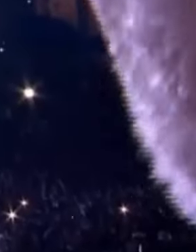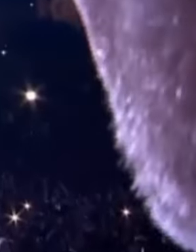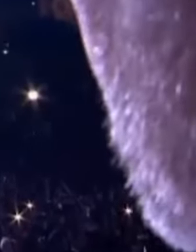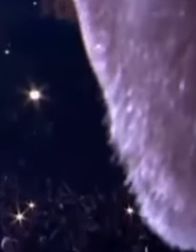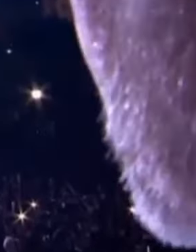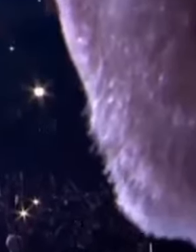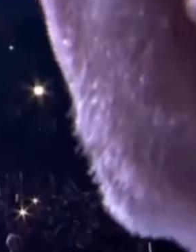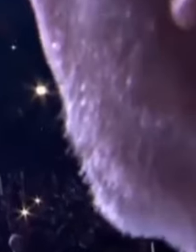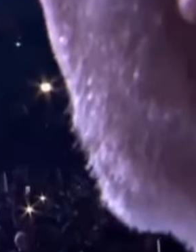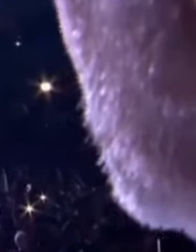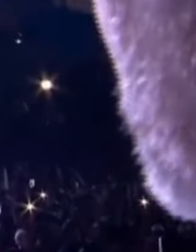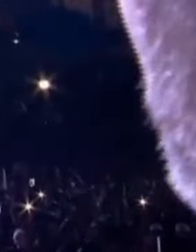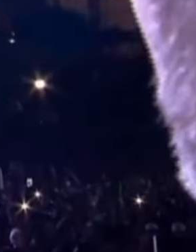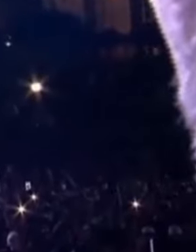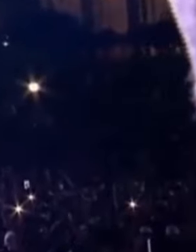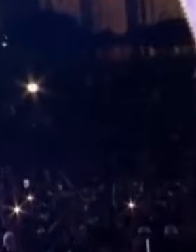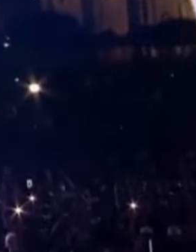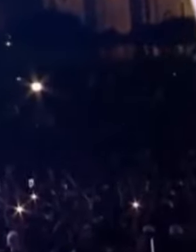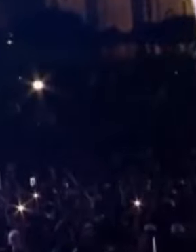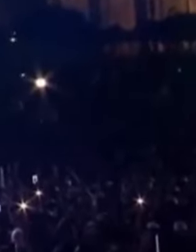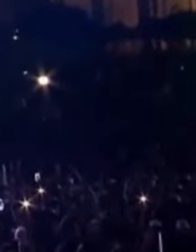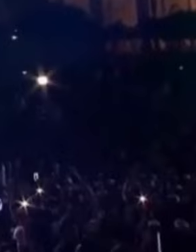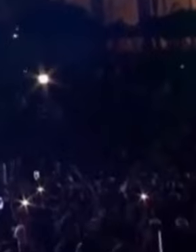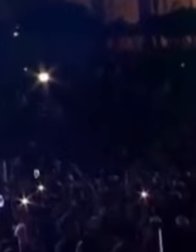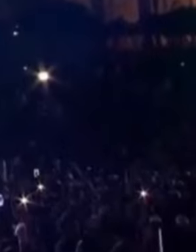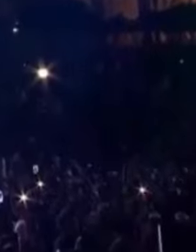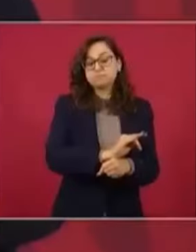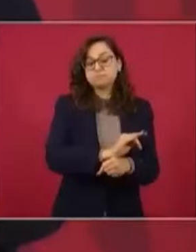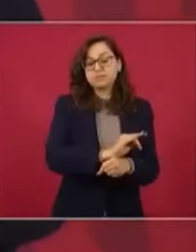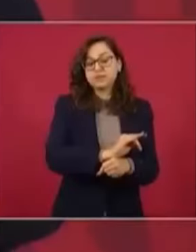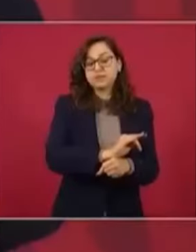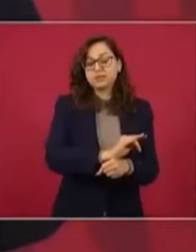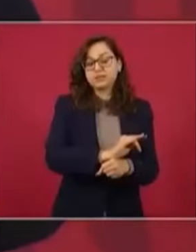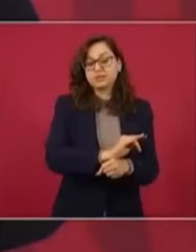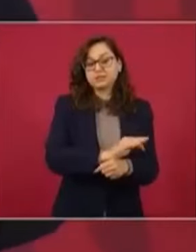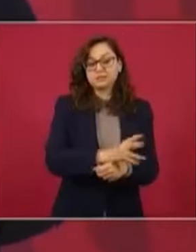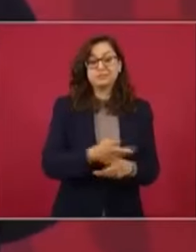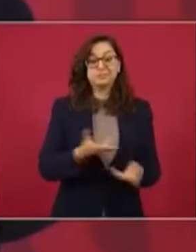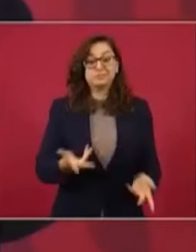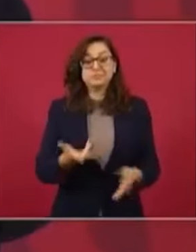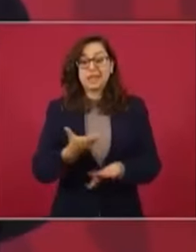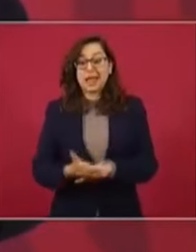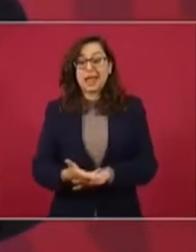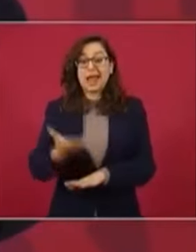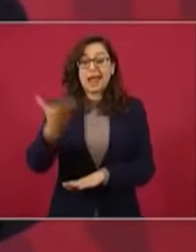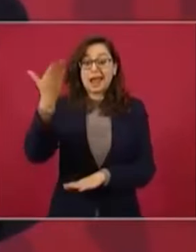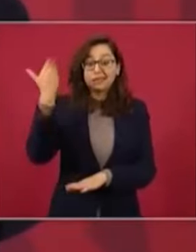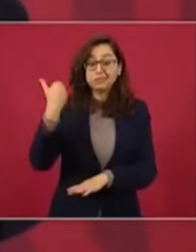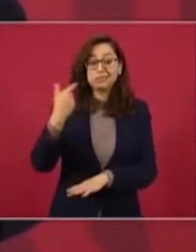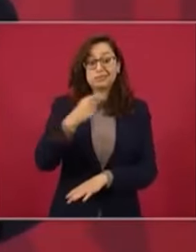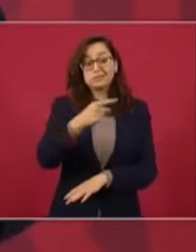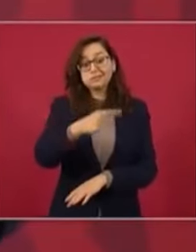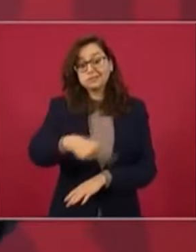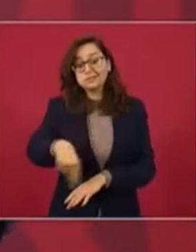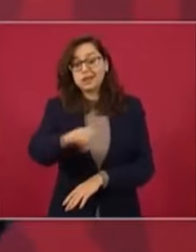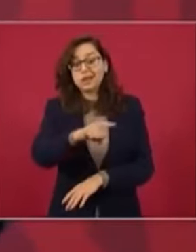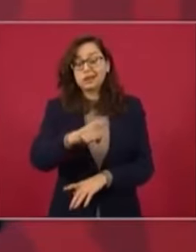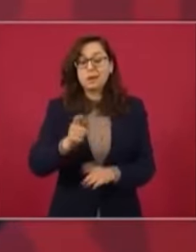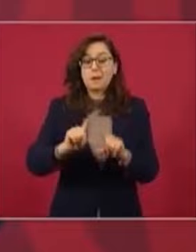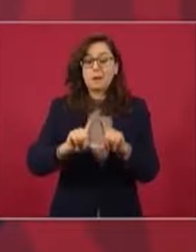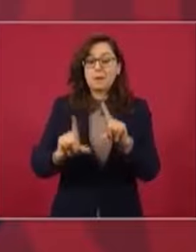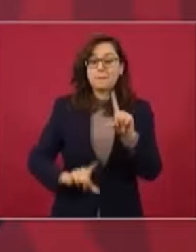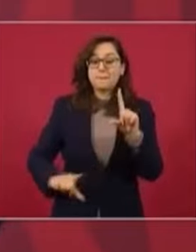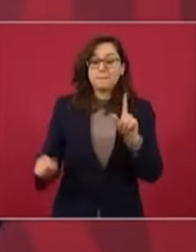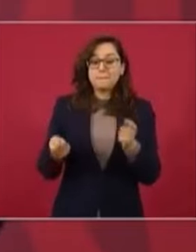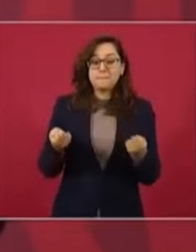López Obrador fue cambiar la legislación para que las personas desaparecidas después de un cierto número de años